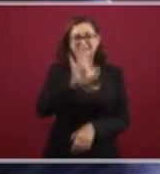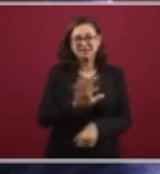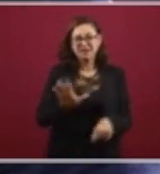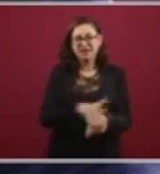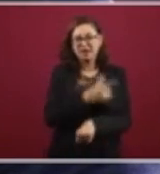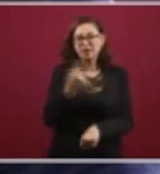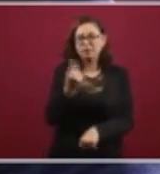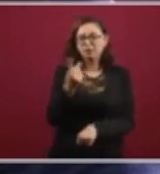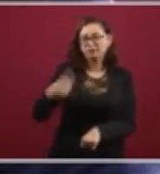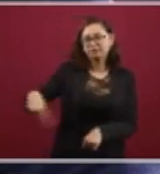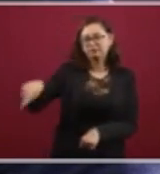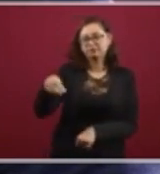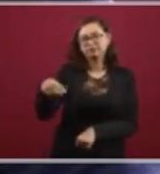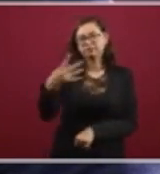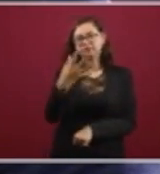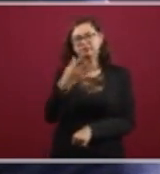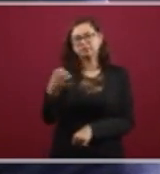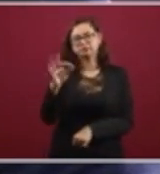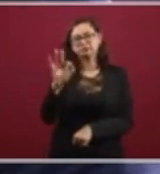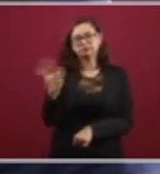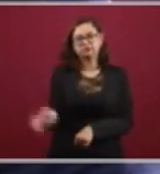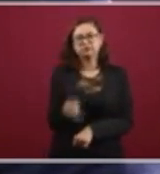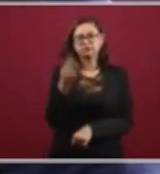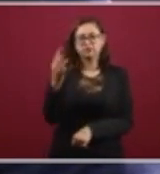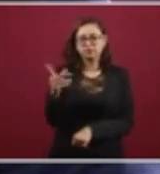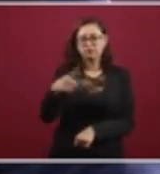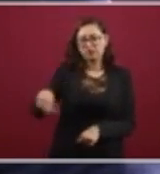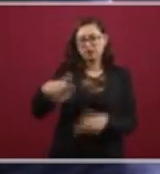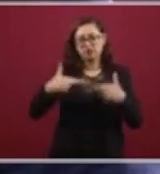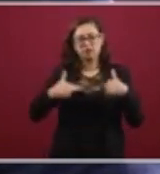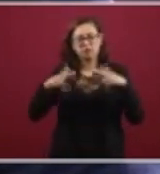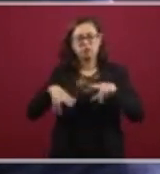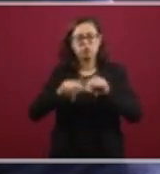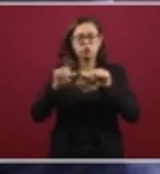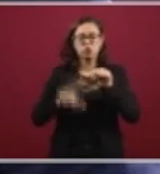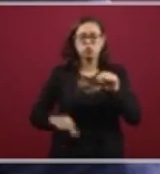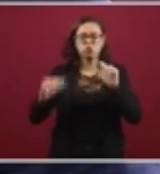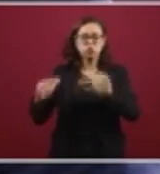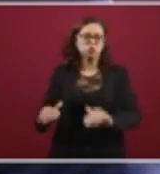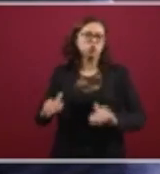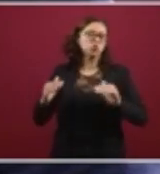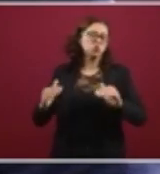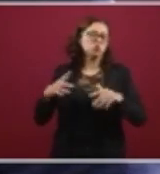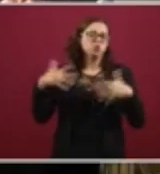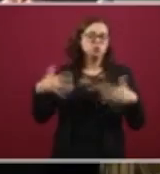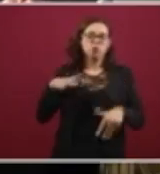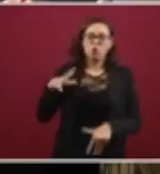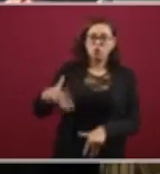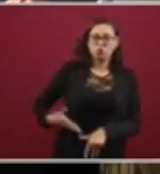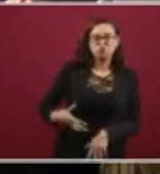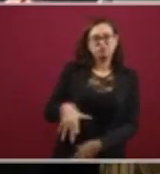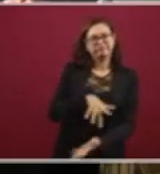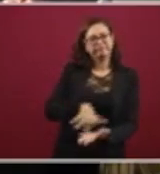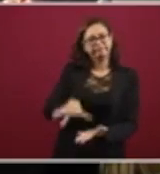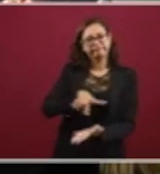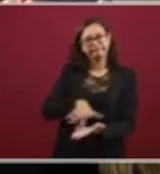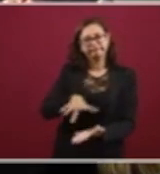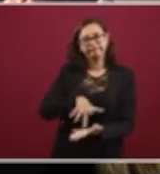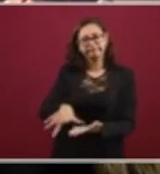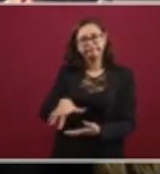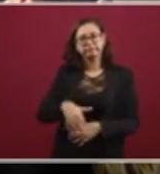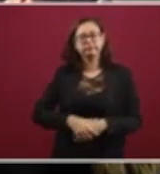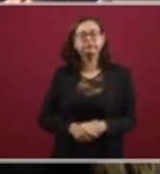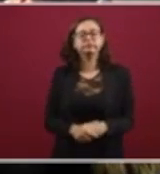544 atletas que nos representaron con gallardía y pusieron en alto el nombre de nuestro país. Comentarles, tuvimos